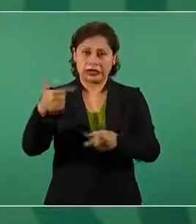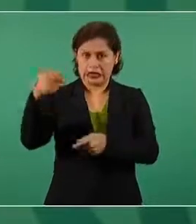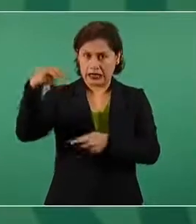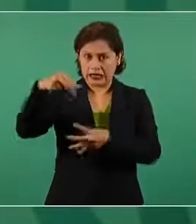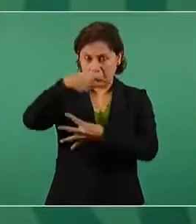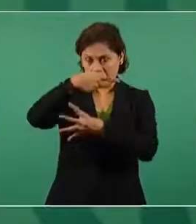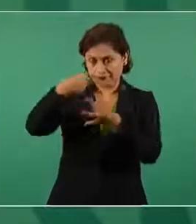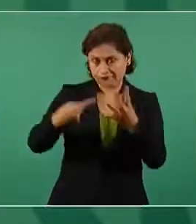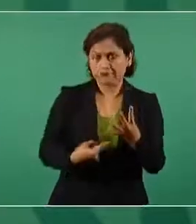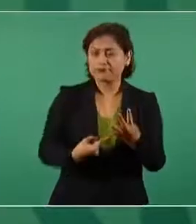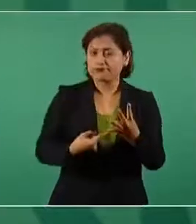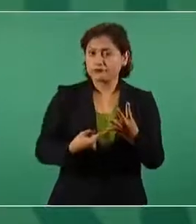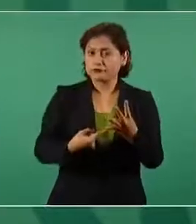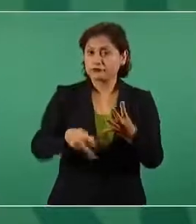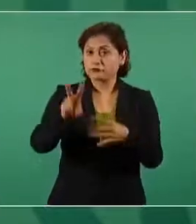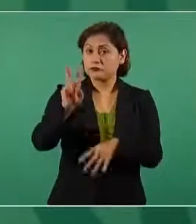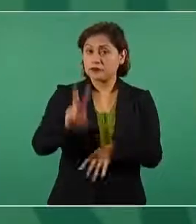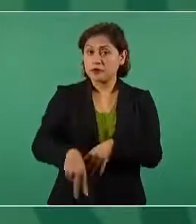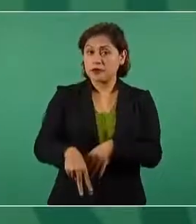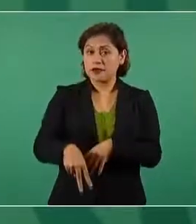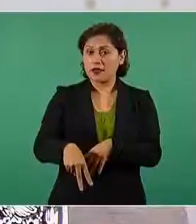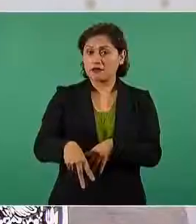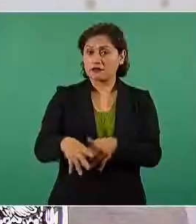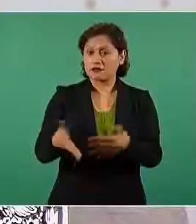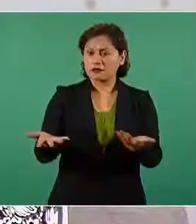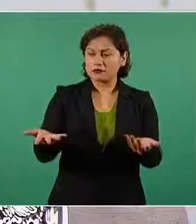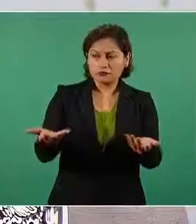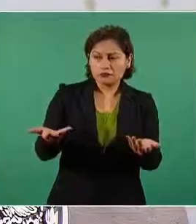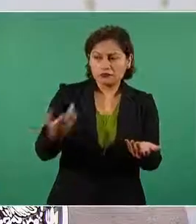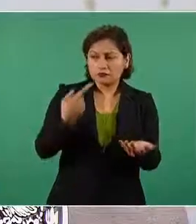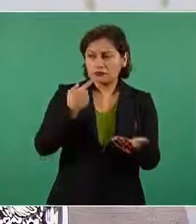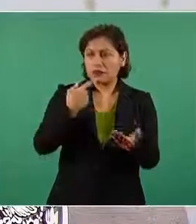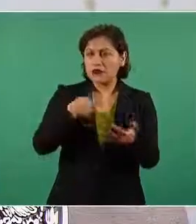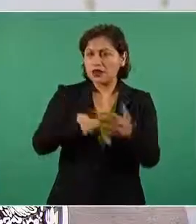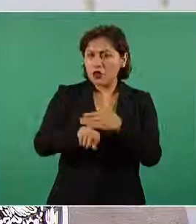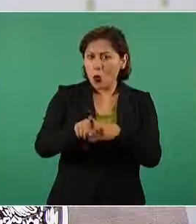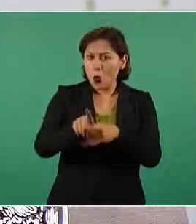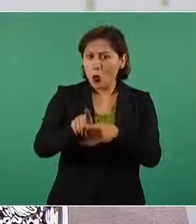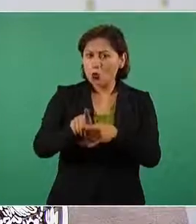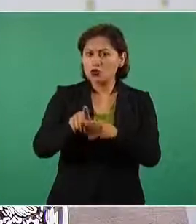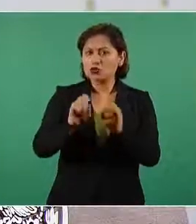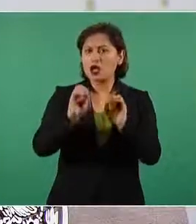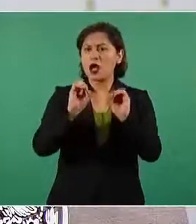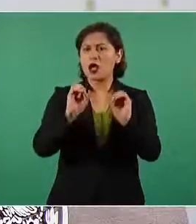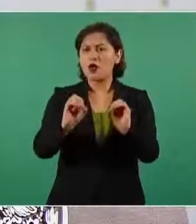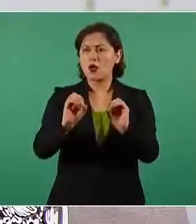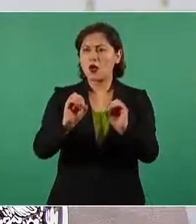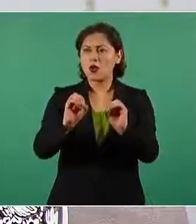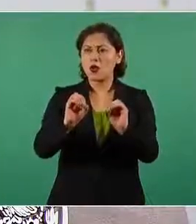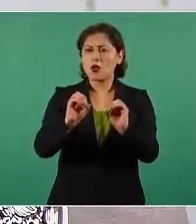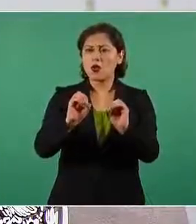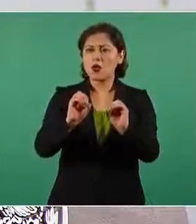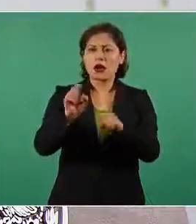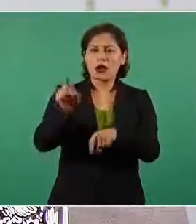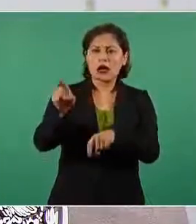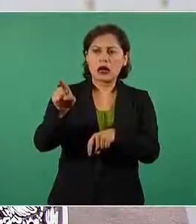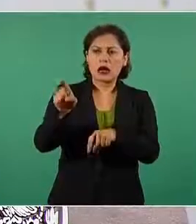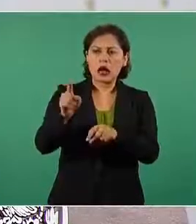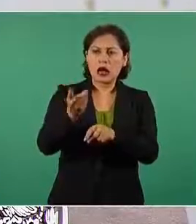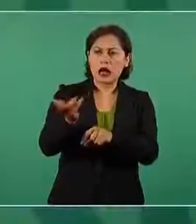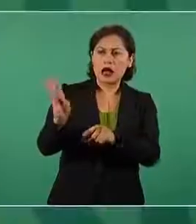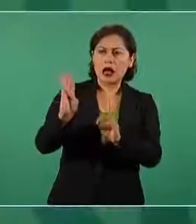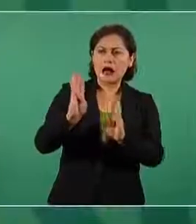No hay una sola denuncia de que militares, esto quiero que